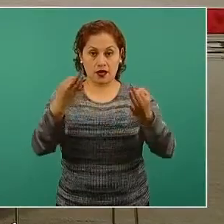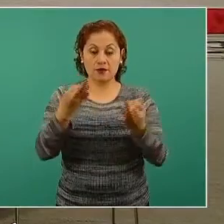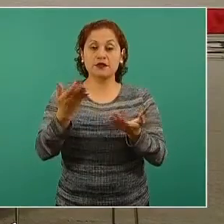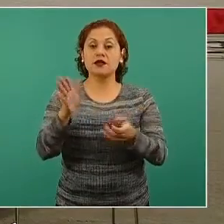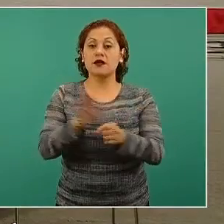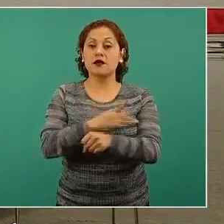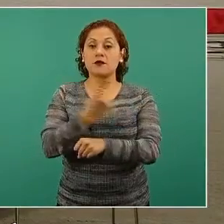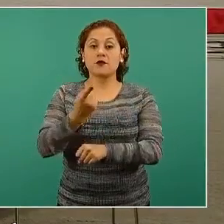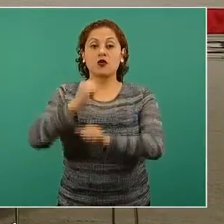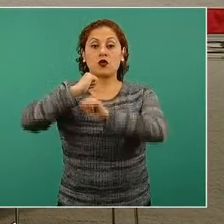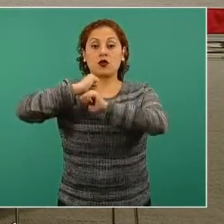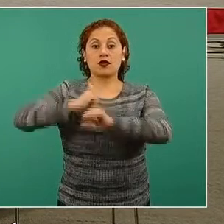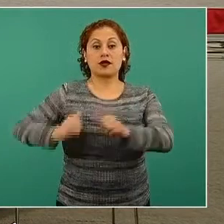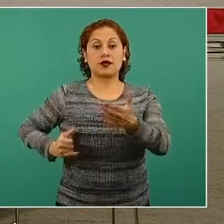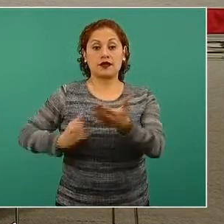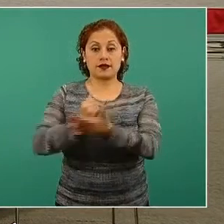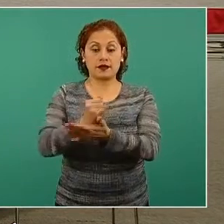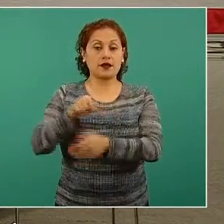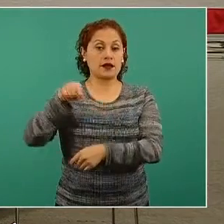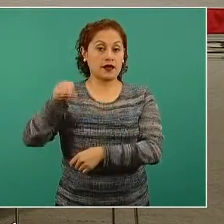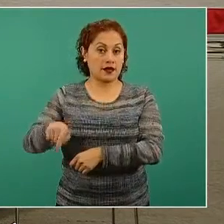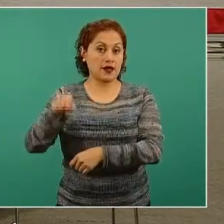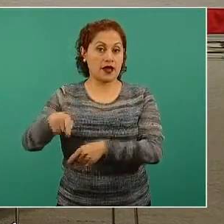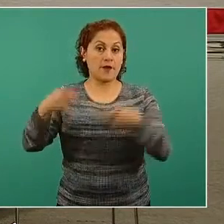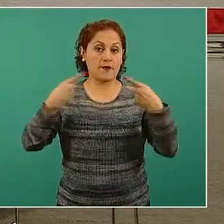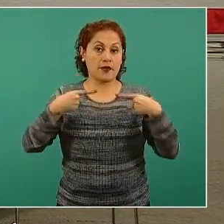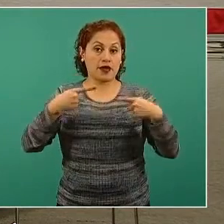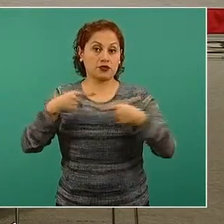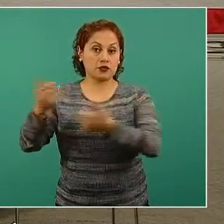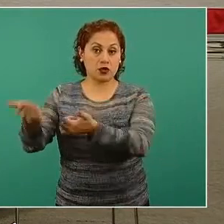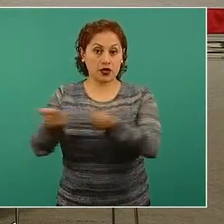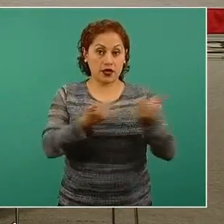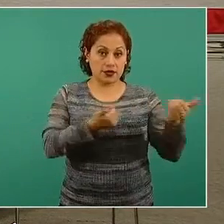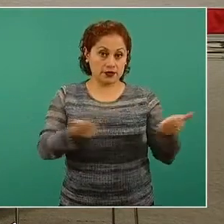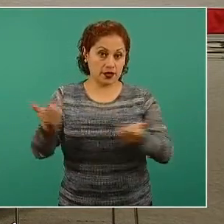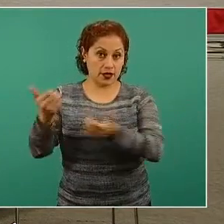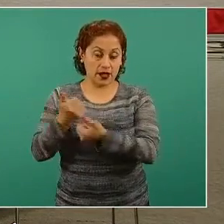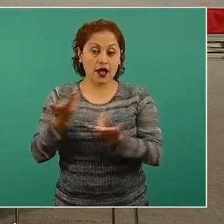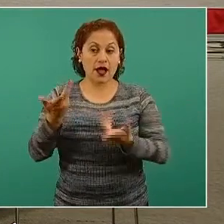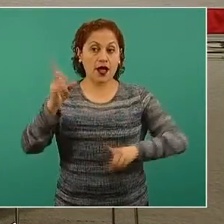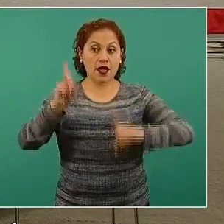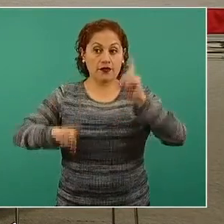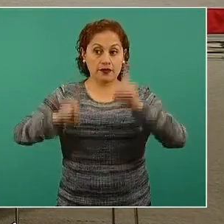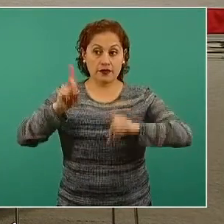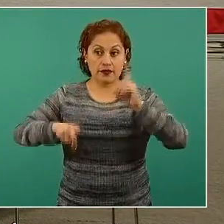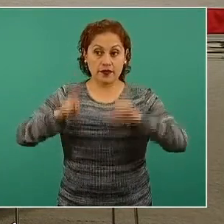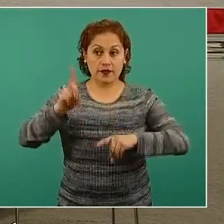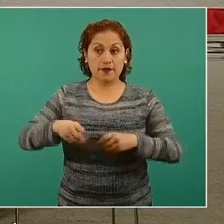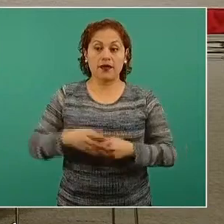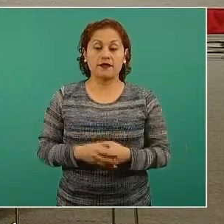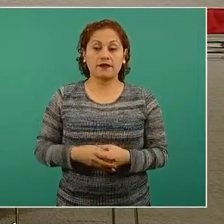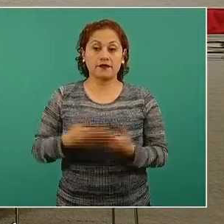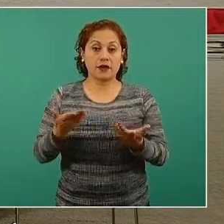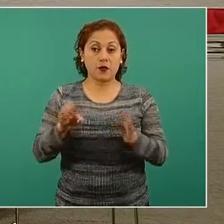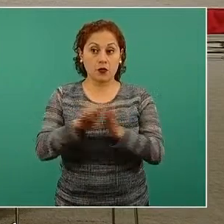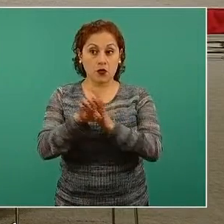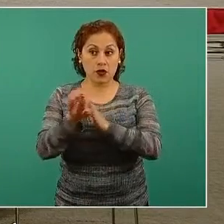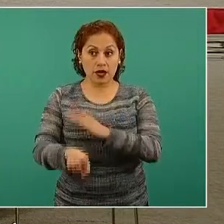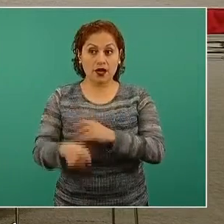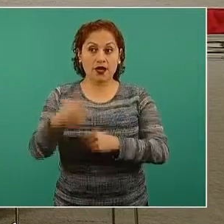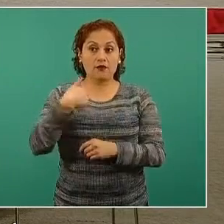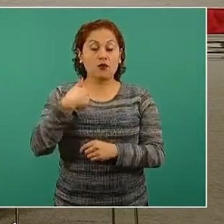encargados de esta logística de distribución, que han sido las Fuerzas Armadas, y que con su apoyo, como ustedes saben, hemos